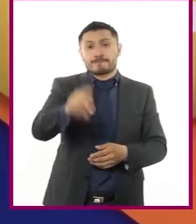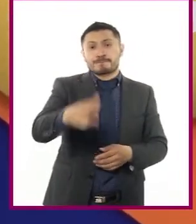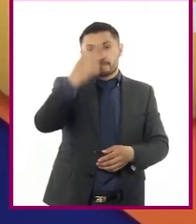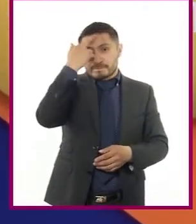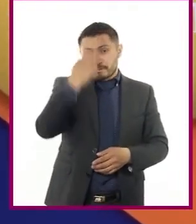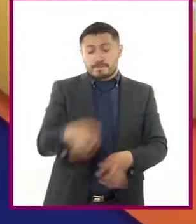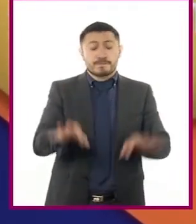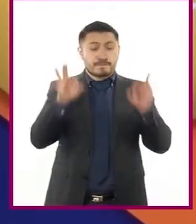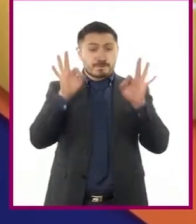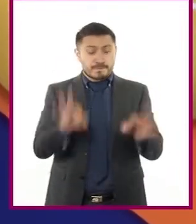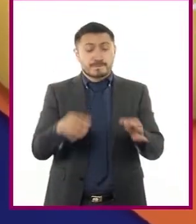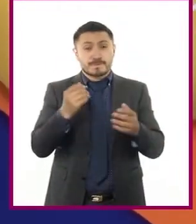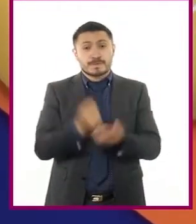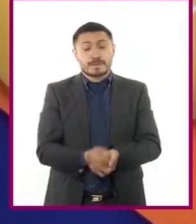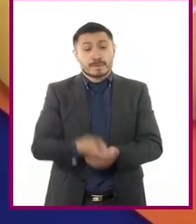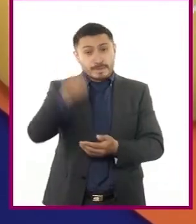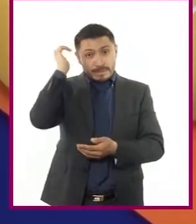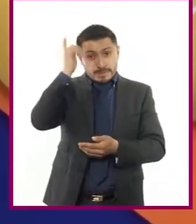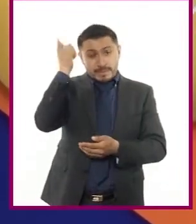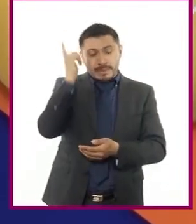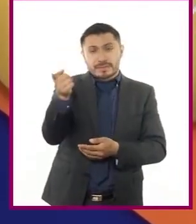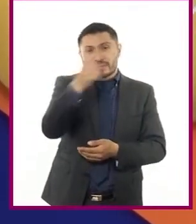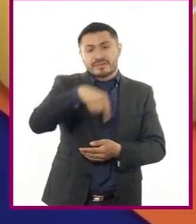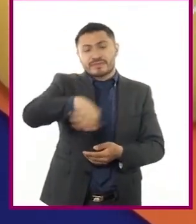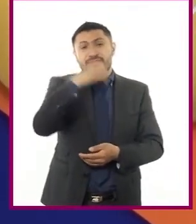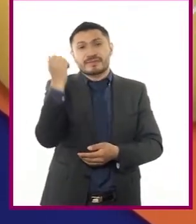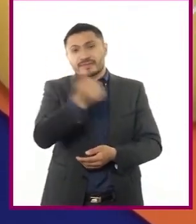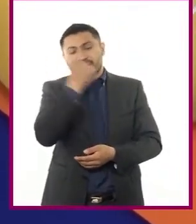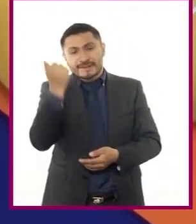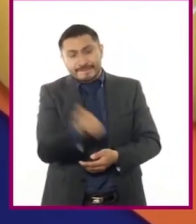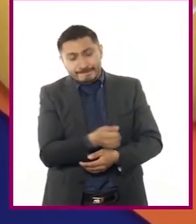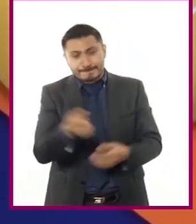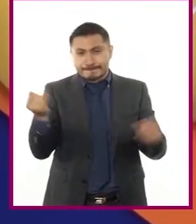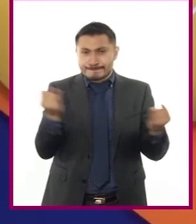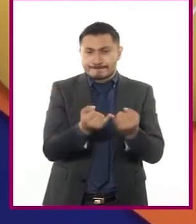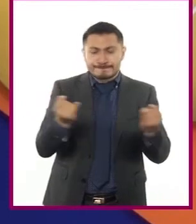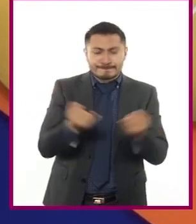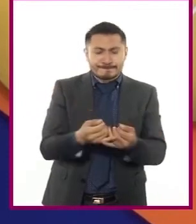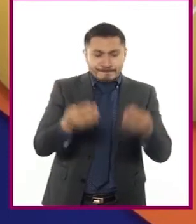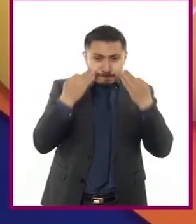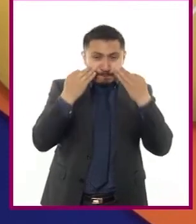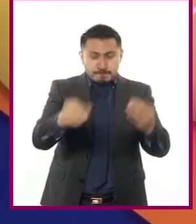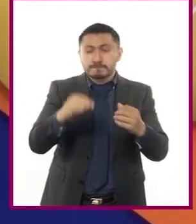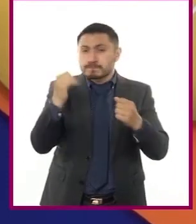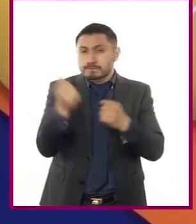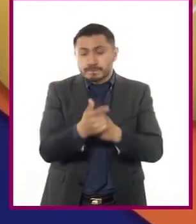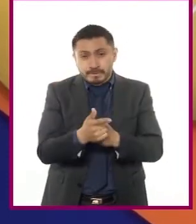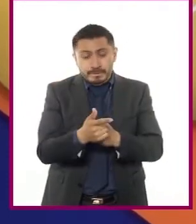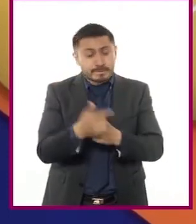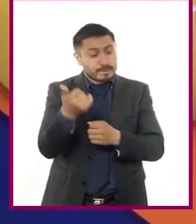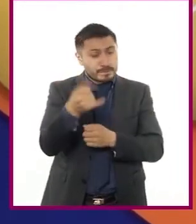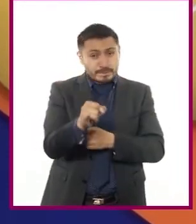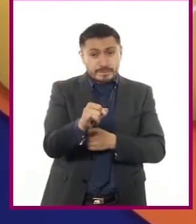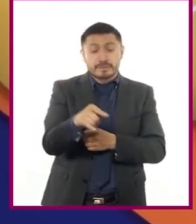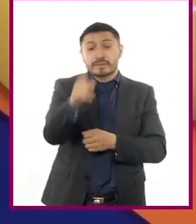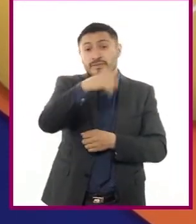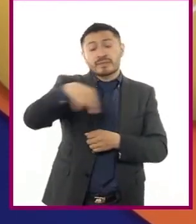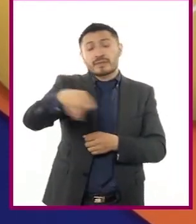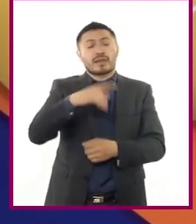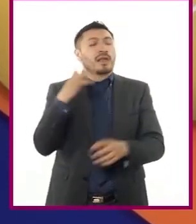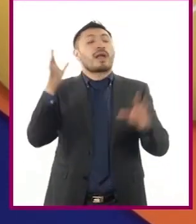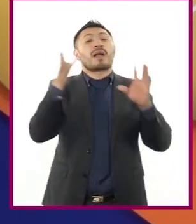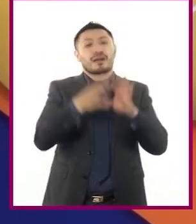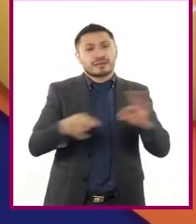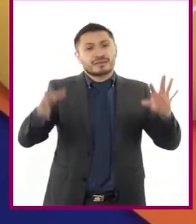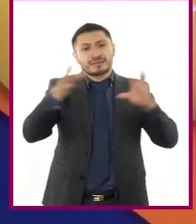toda la razón. Esperamos que nuestras alumnas y alumnos así lo hayan percibido y que ellos mismos logren